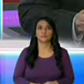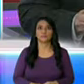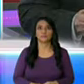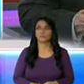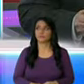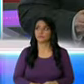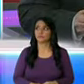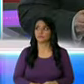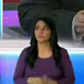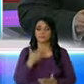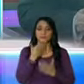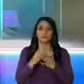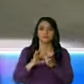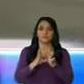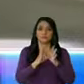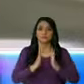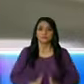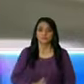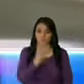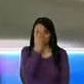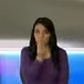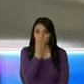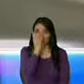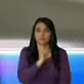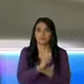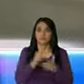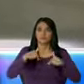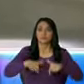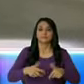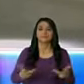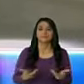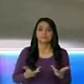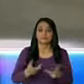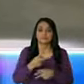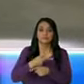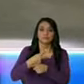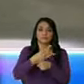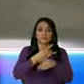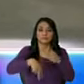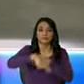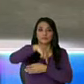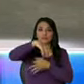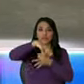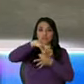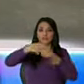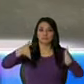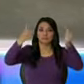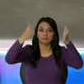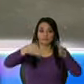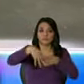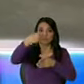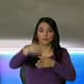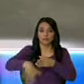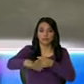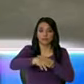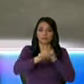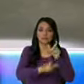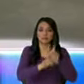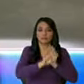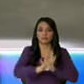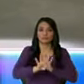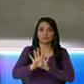Gracias, Roberto. Un buen día con todos. Sí, en efecto, nos encontramos en los exteriores del Consejo Nacional Electoral. Aquí se encuentran